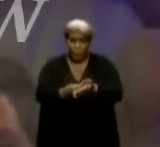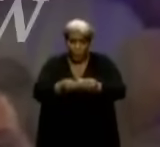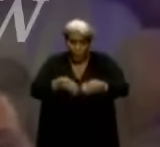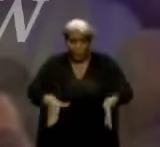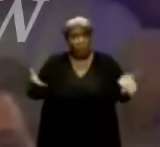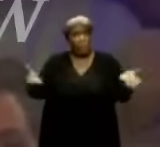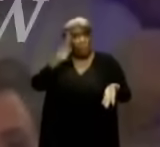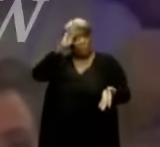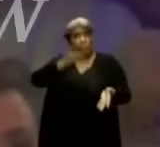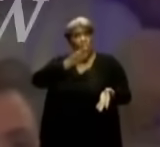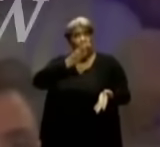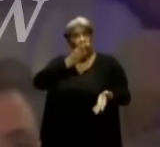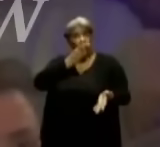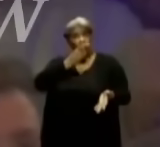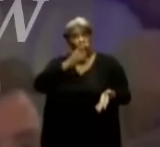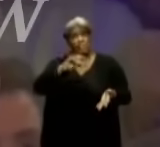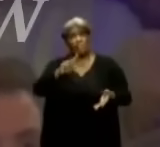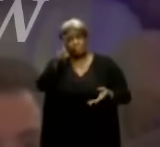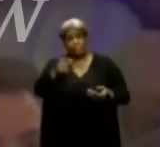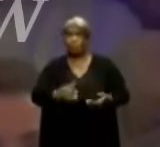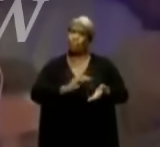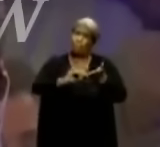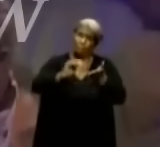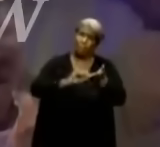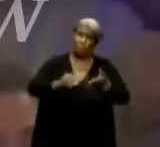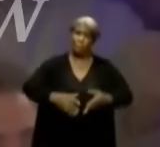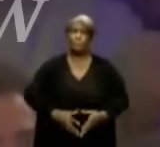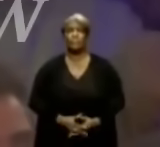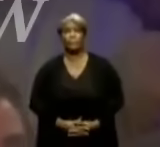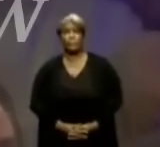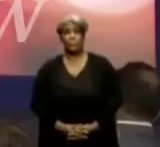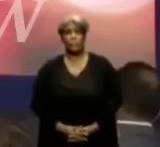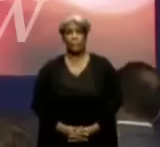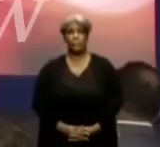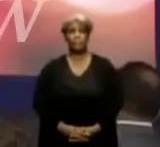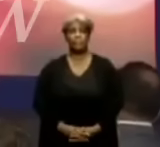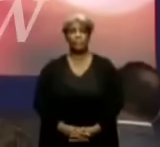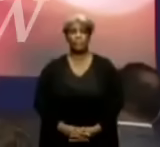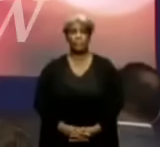República Dominicana. Disculpe la pregunta fuera del tema.